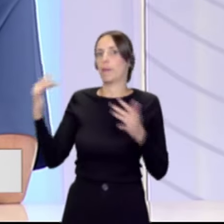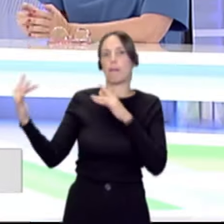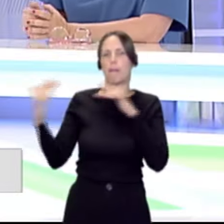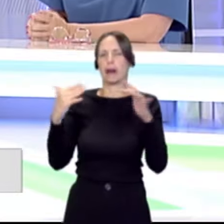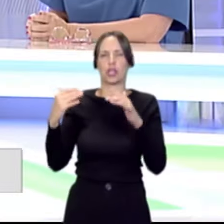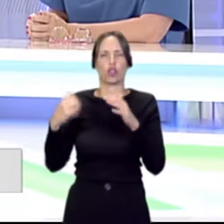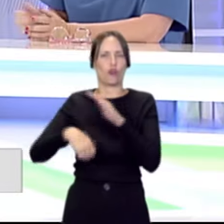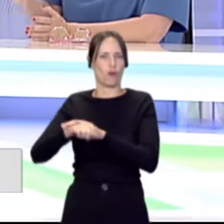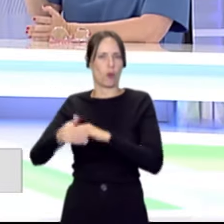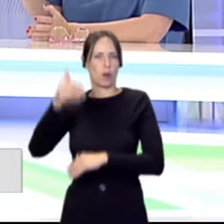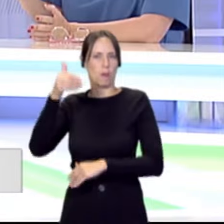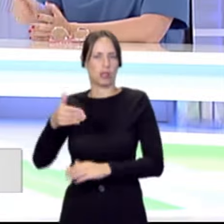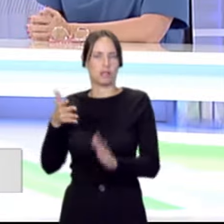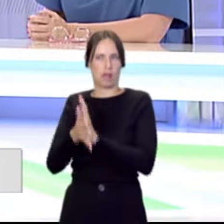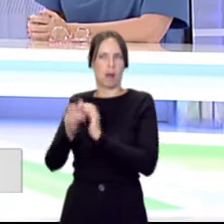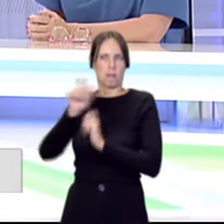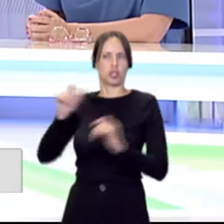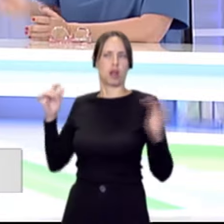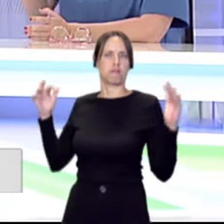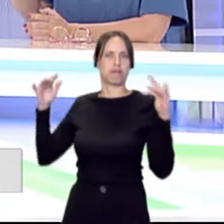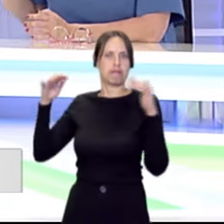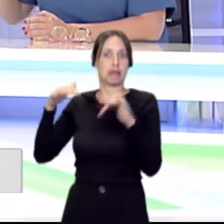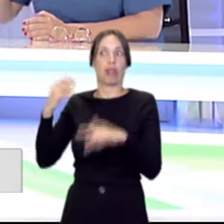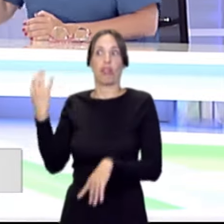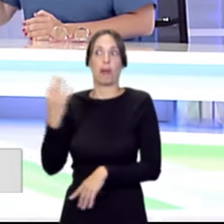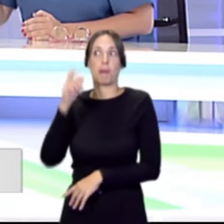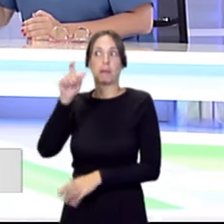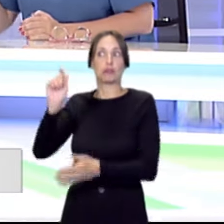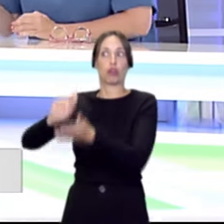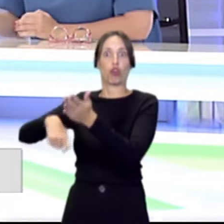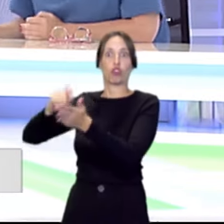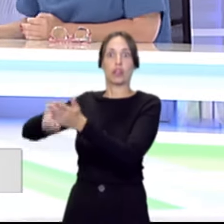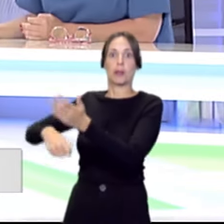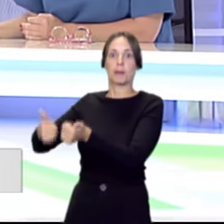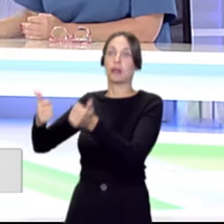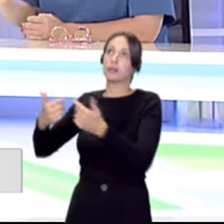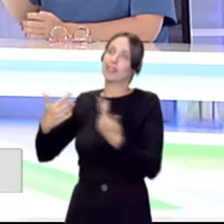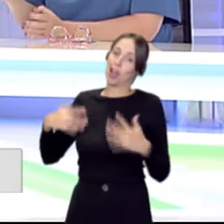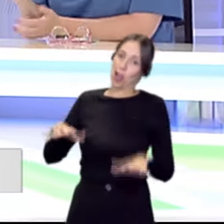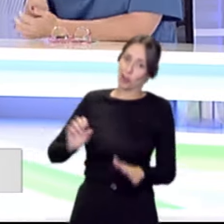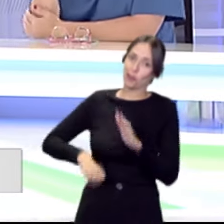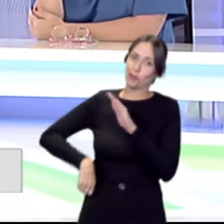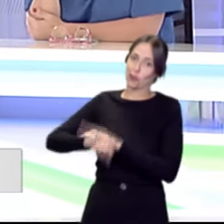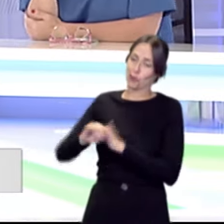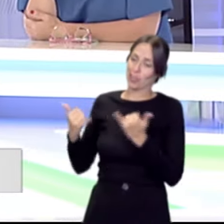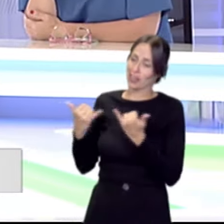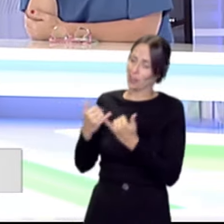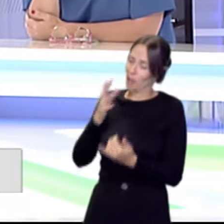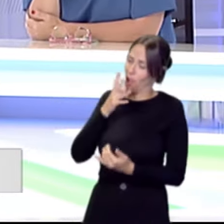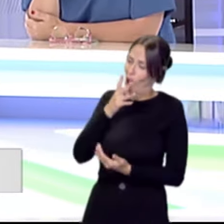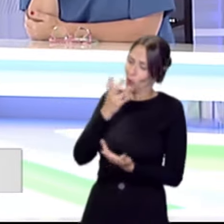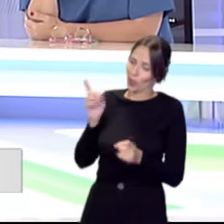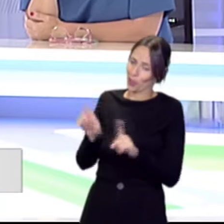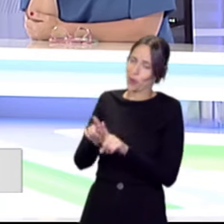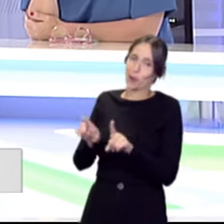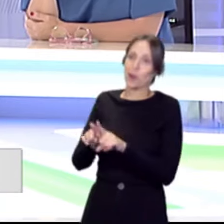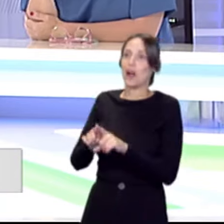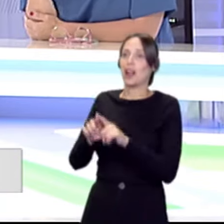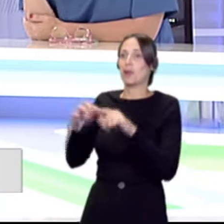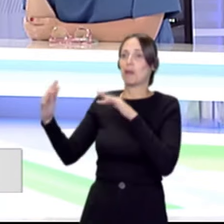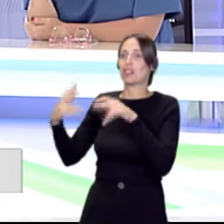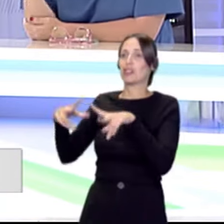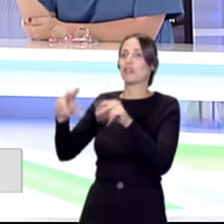mejor tenemos que tener más gente porque aunque yo les digo que Tenerife tampoco está ahora como para salir y tomarte algo después